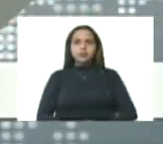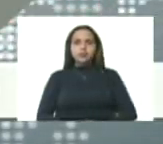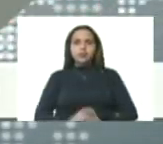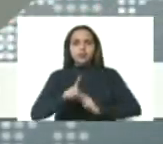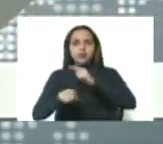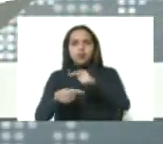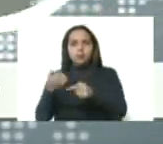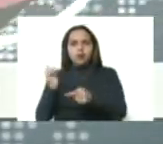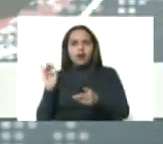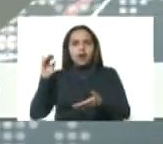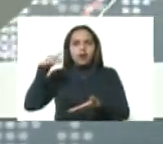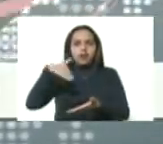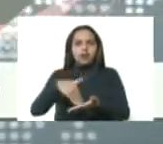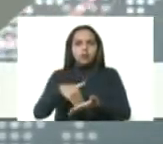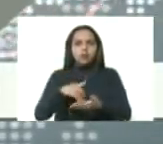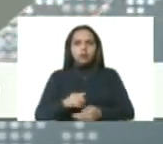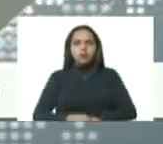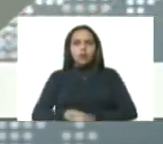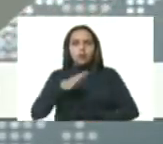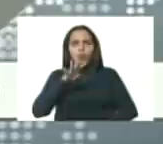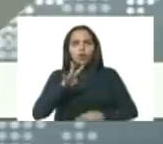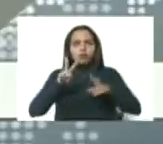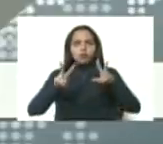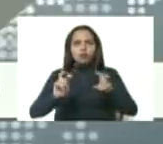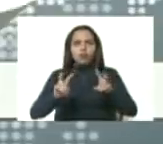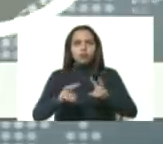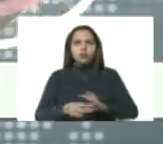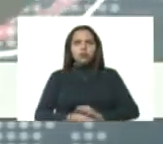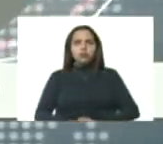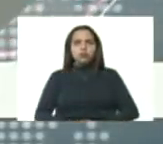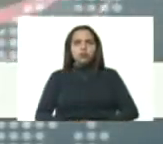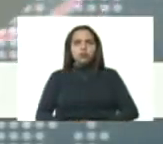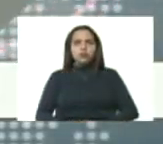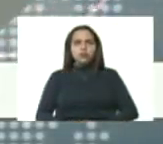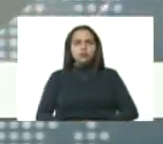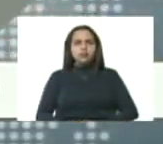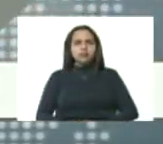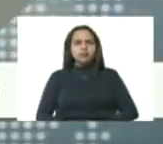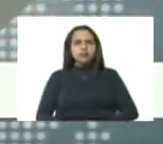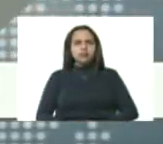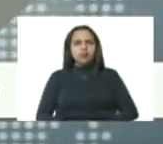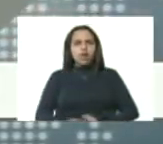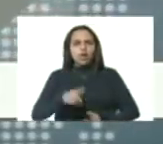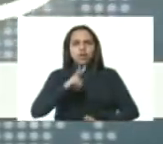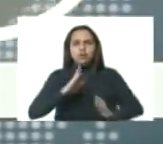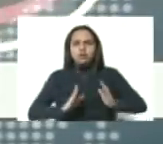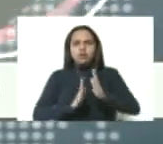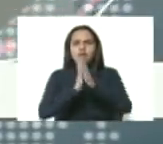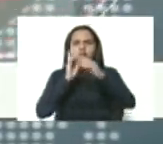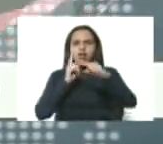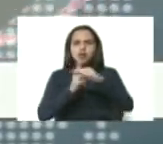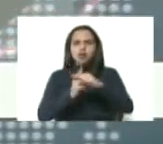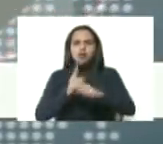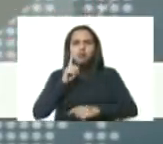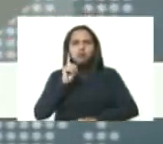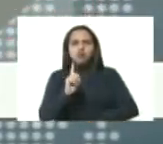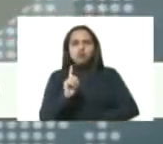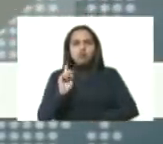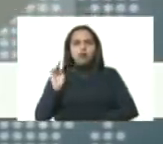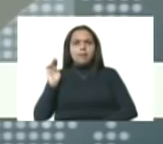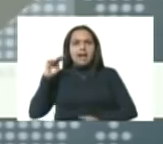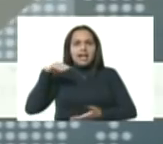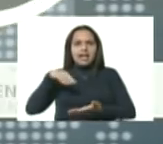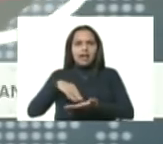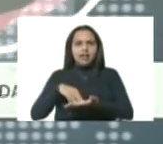tiene 4 nuevos casos. 2 de Santa Cruz de Aragua, 1 de Maracay y 1 de